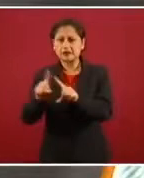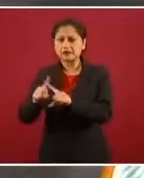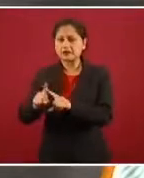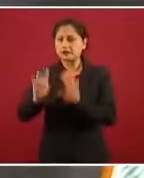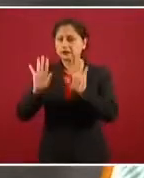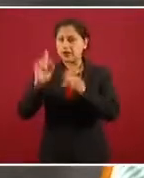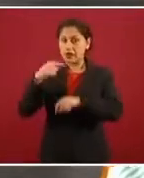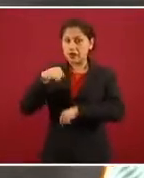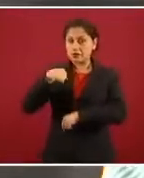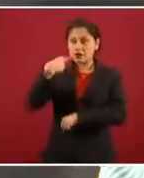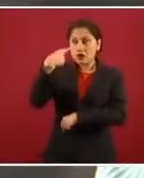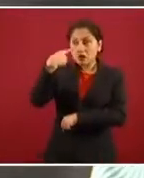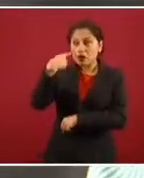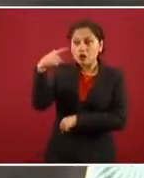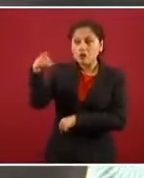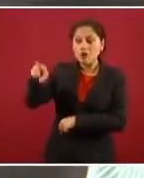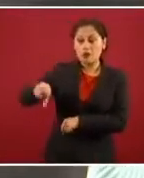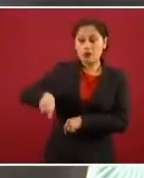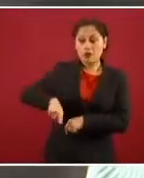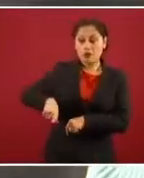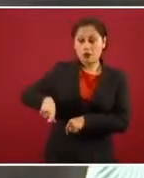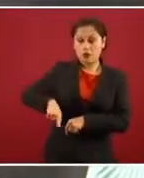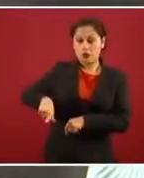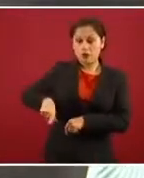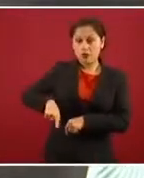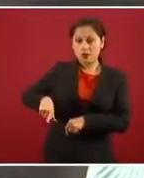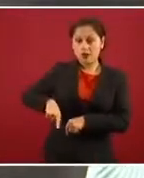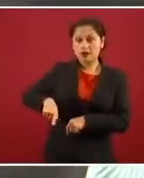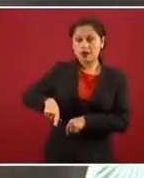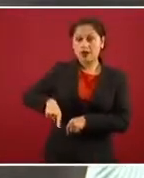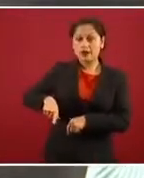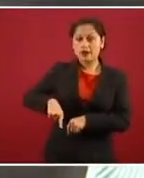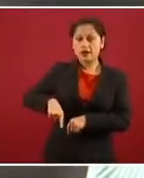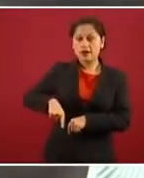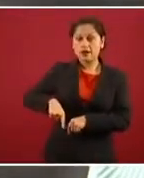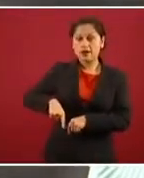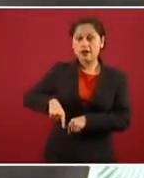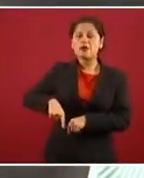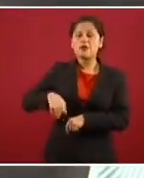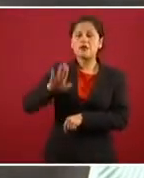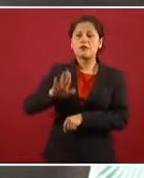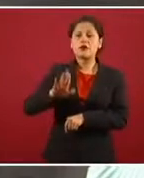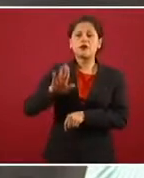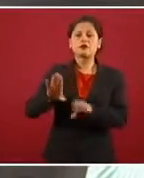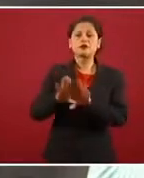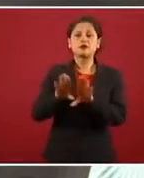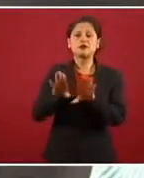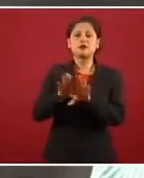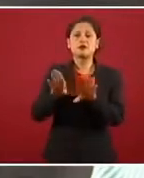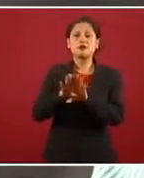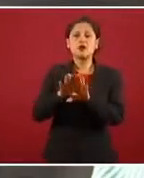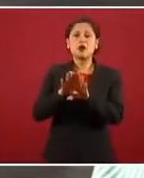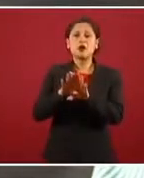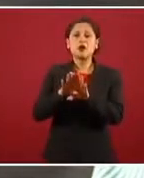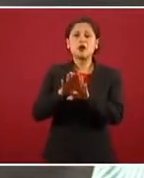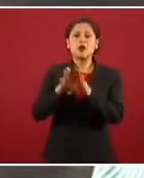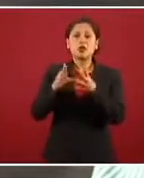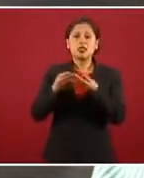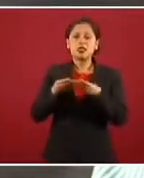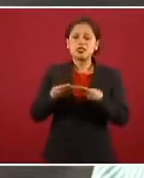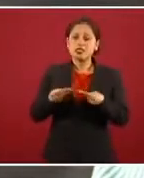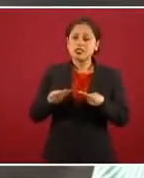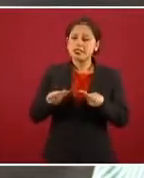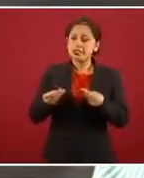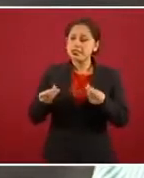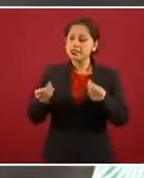mexicano y ve un gobierno que realmente se ha adelgazado mucho. ¿Qué más? ¿Hasta dónde hay